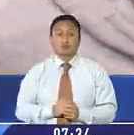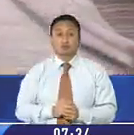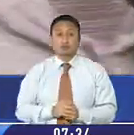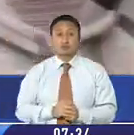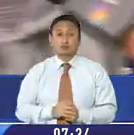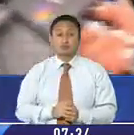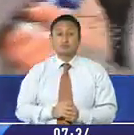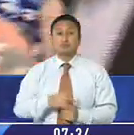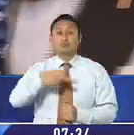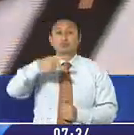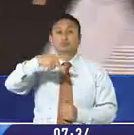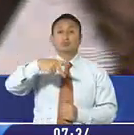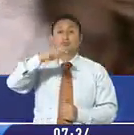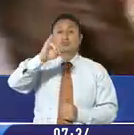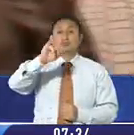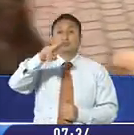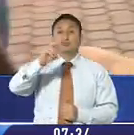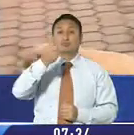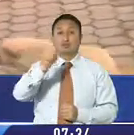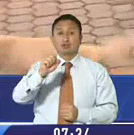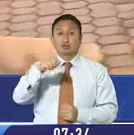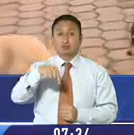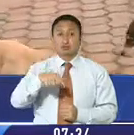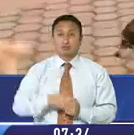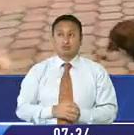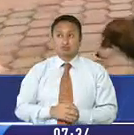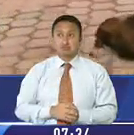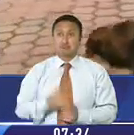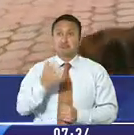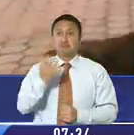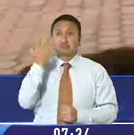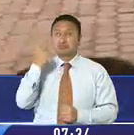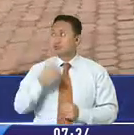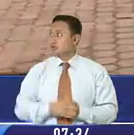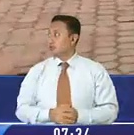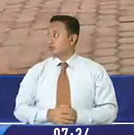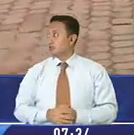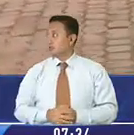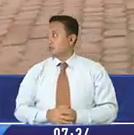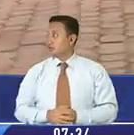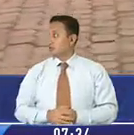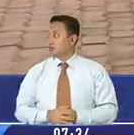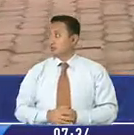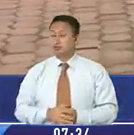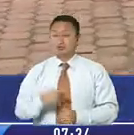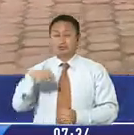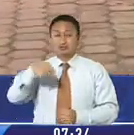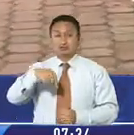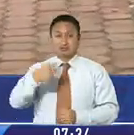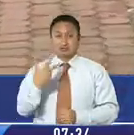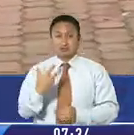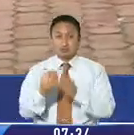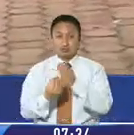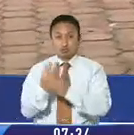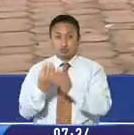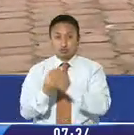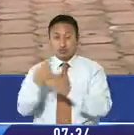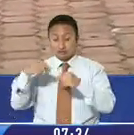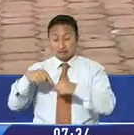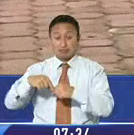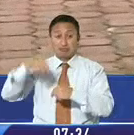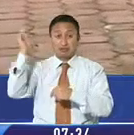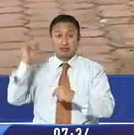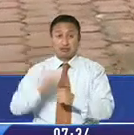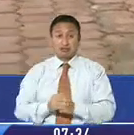Pinos. Esta fuga estamos más o menos unos 15 días. Tenemos tres fugas en la calle, pero esta fuga es la más grande que se